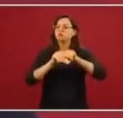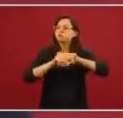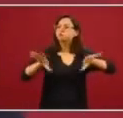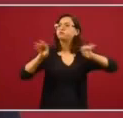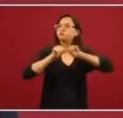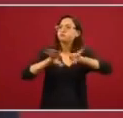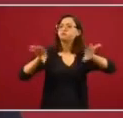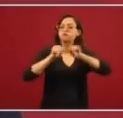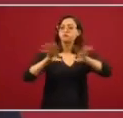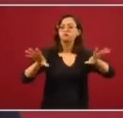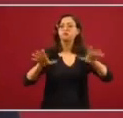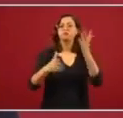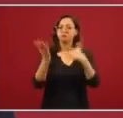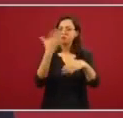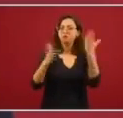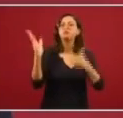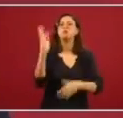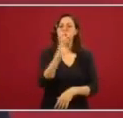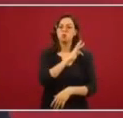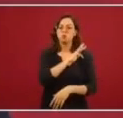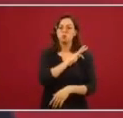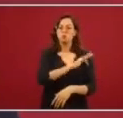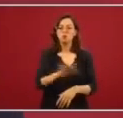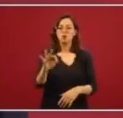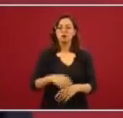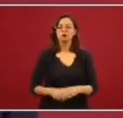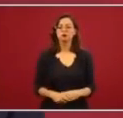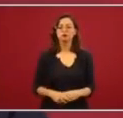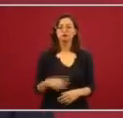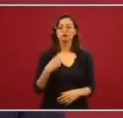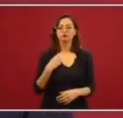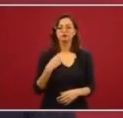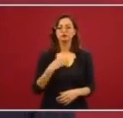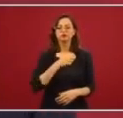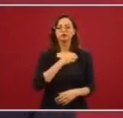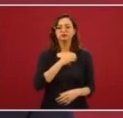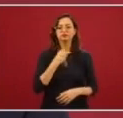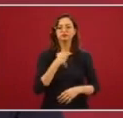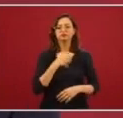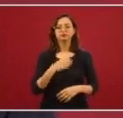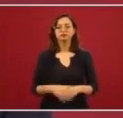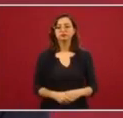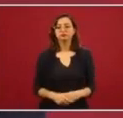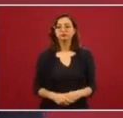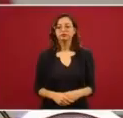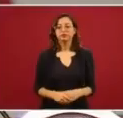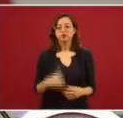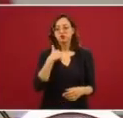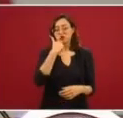que podamos salir airosos todos de este desafío y en este sentido con eso quisiera terminar